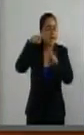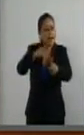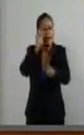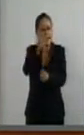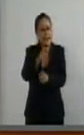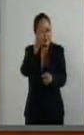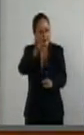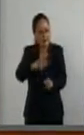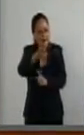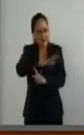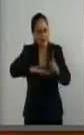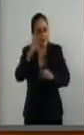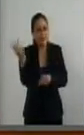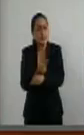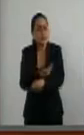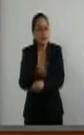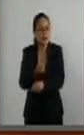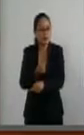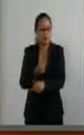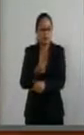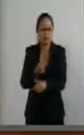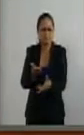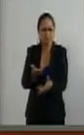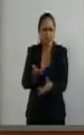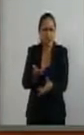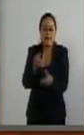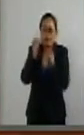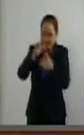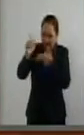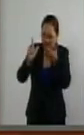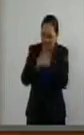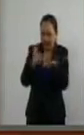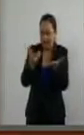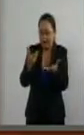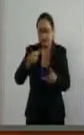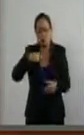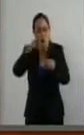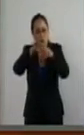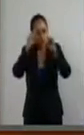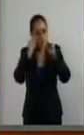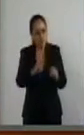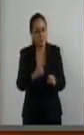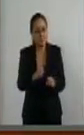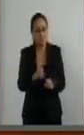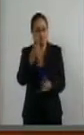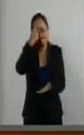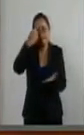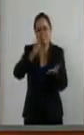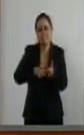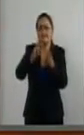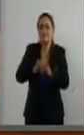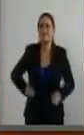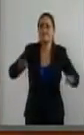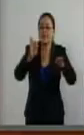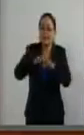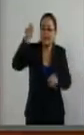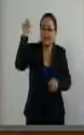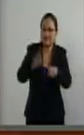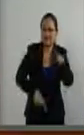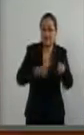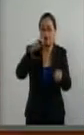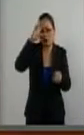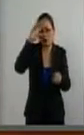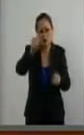Se legisla, qué bueno, voté a favor. Pero me parece que es indispensable que quitemos este concepto de